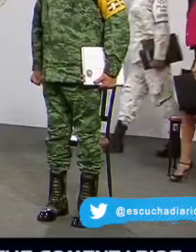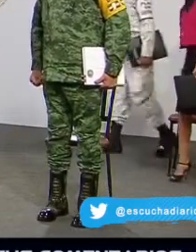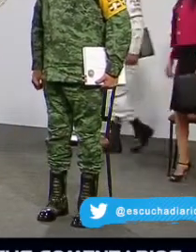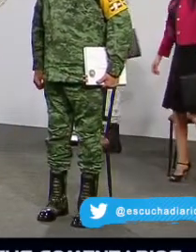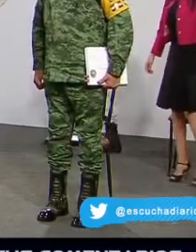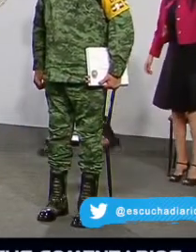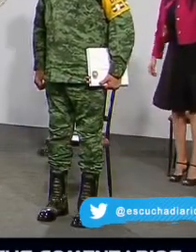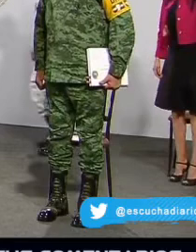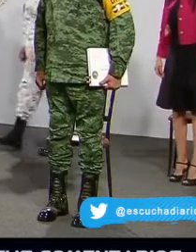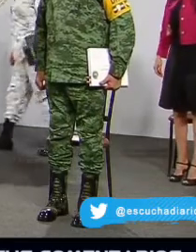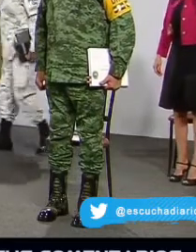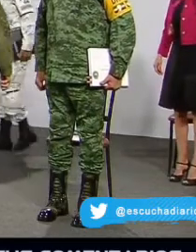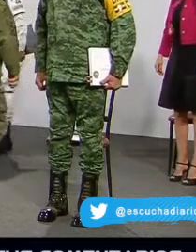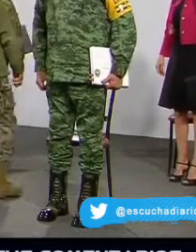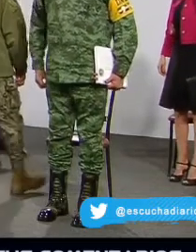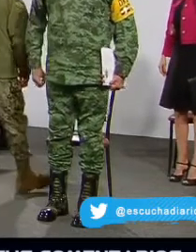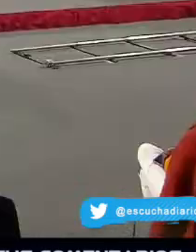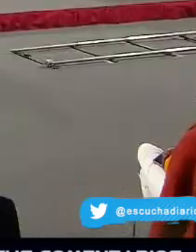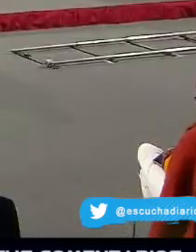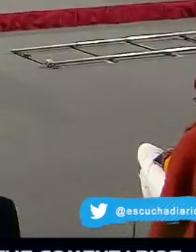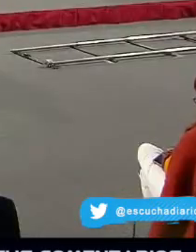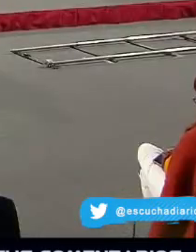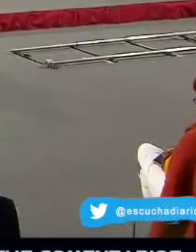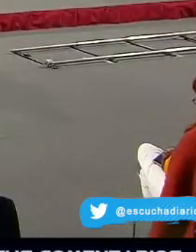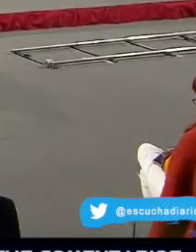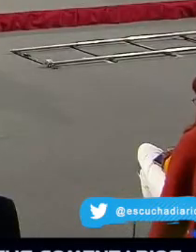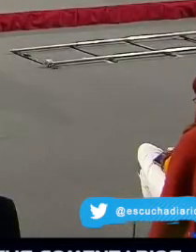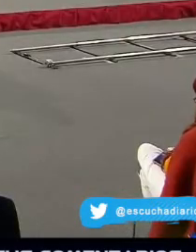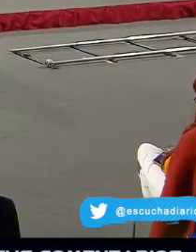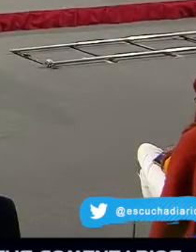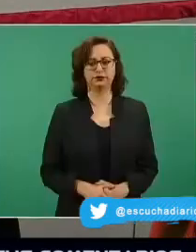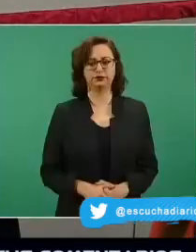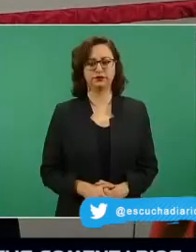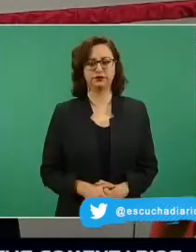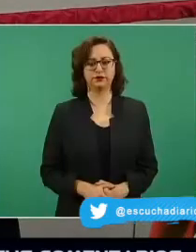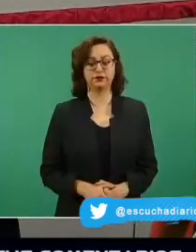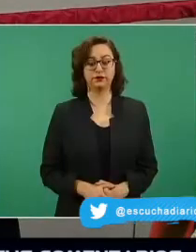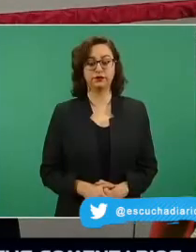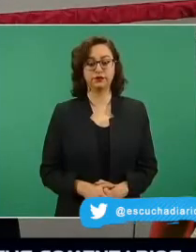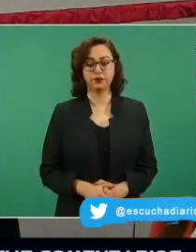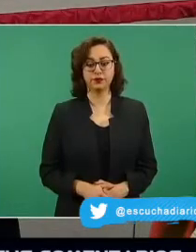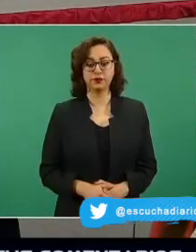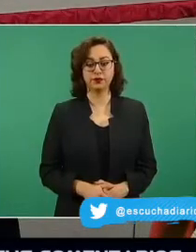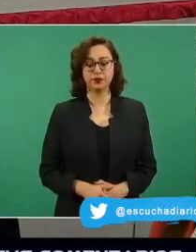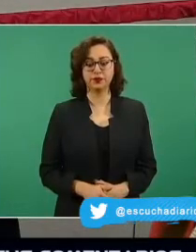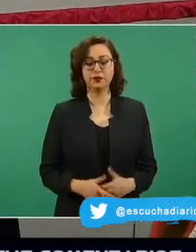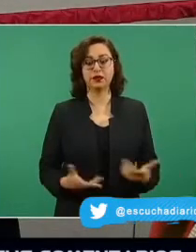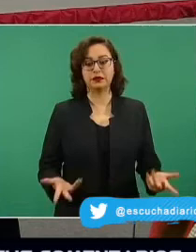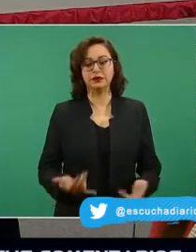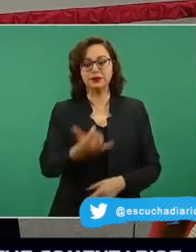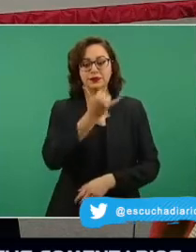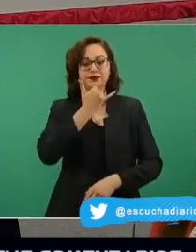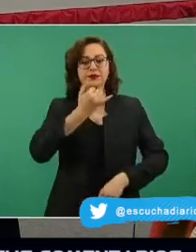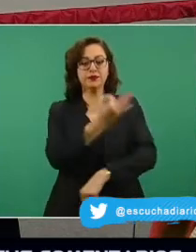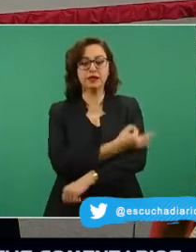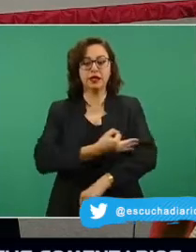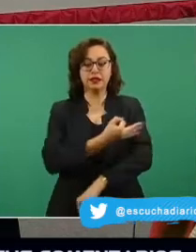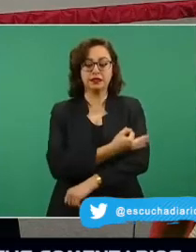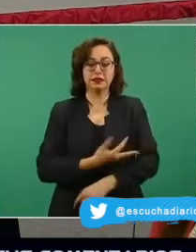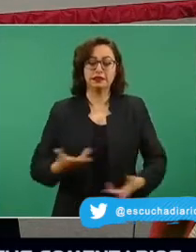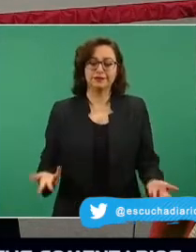es lunes, se acumula mucha información del fin de semana